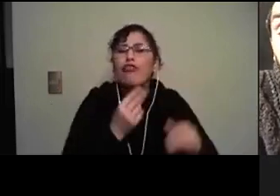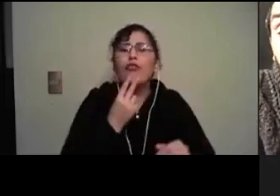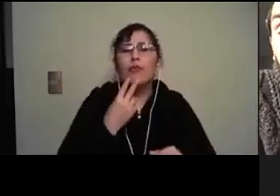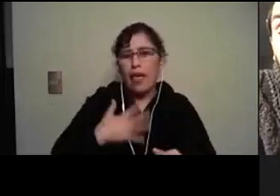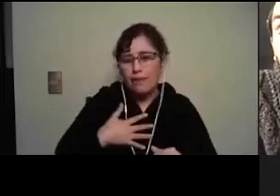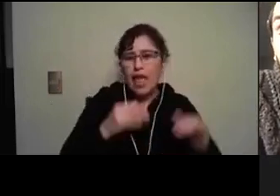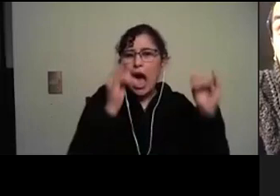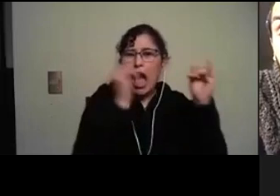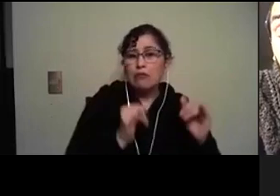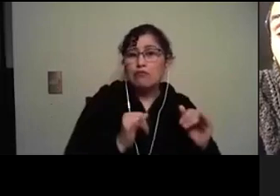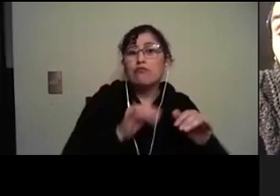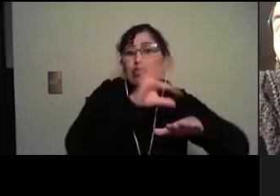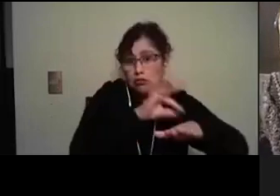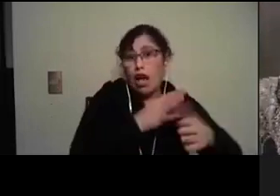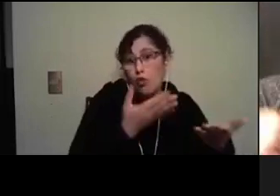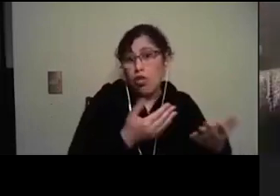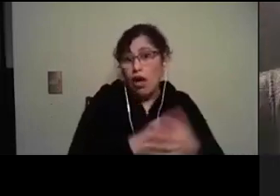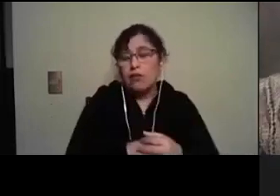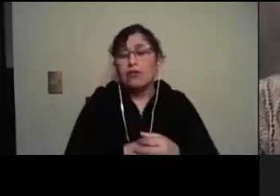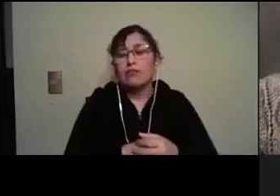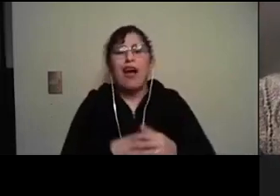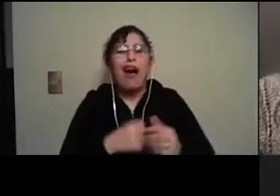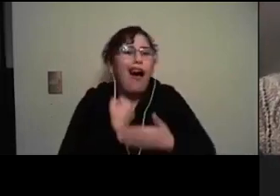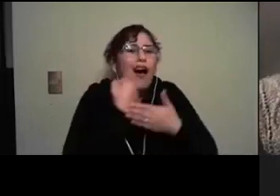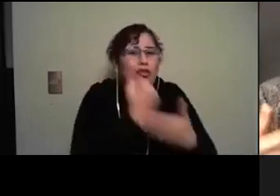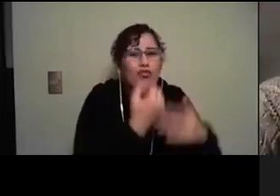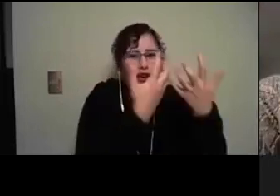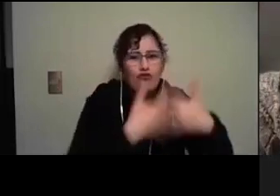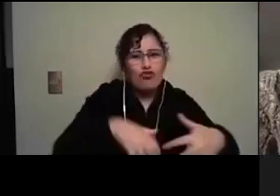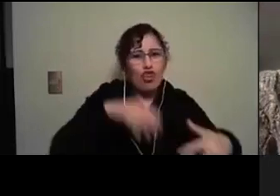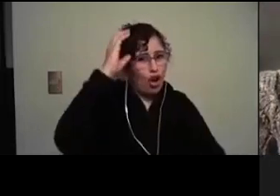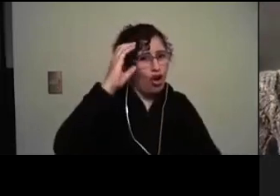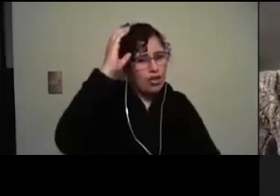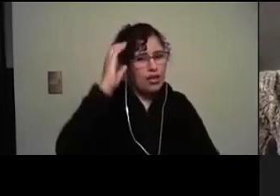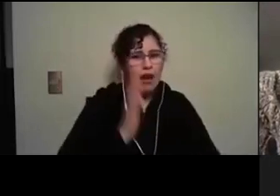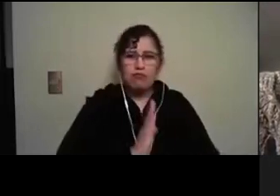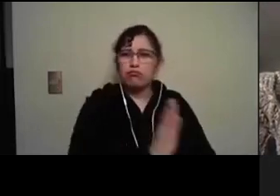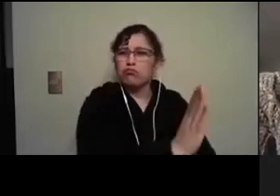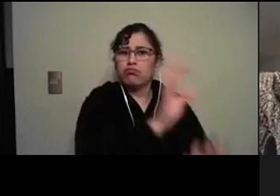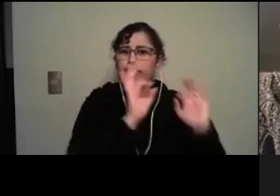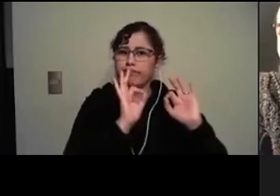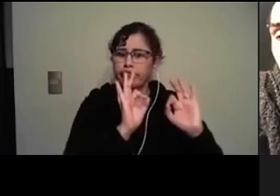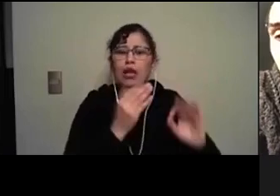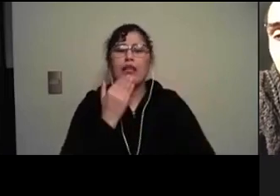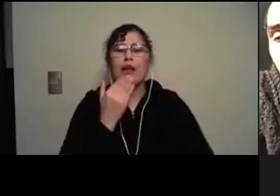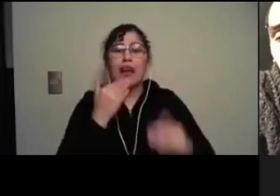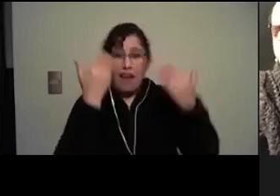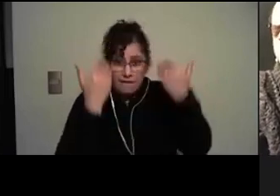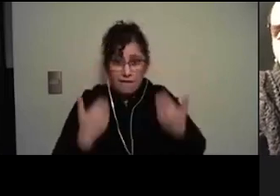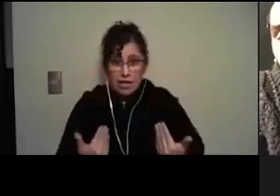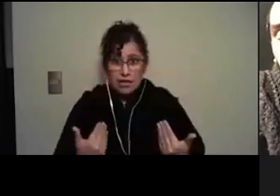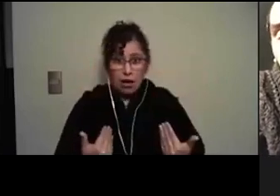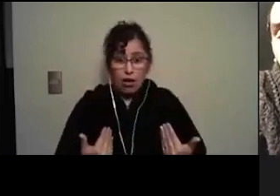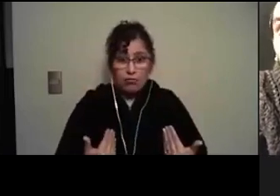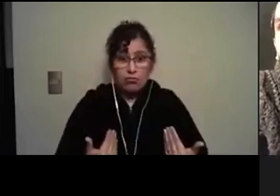no tan solo mantener las funciones cognitivas en la etapa del envejecimiento, sino que además mantener las funciones físicas, porque la premisa es todo